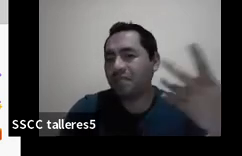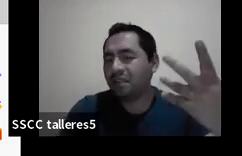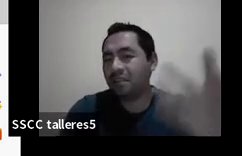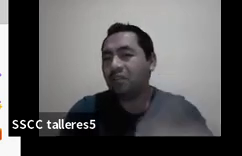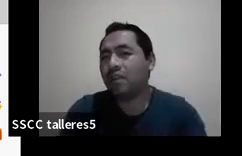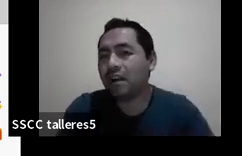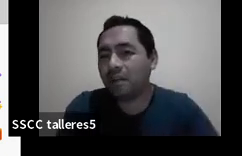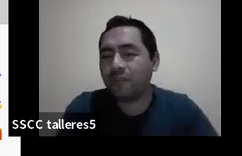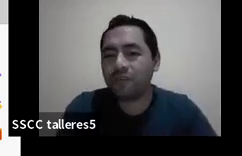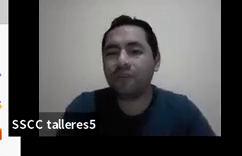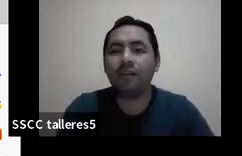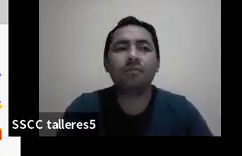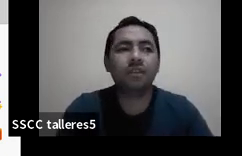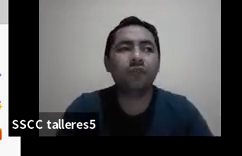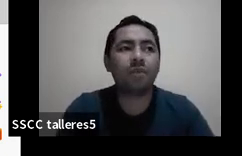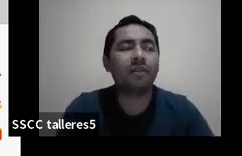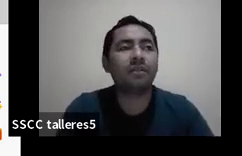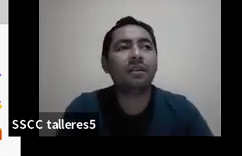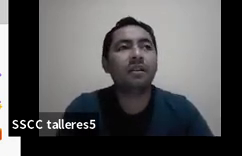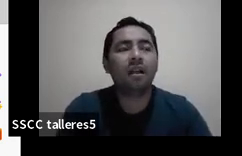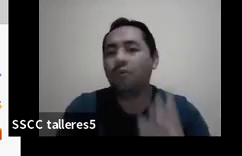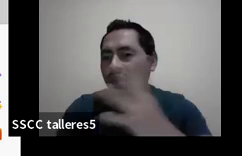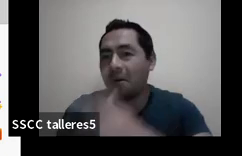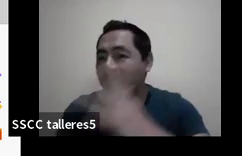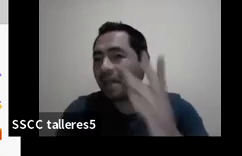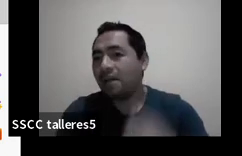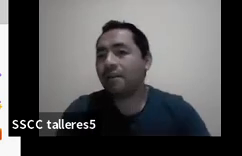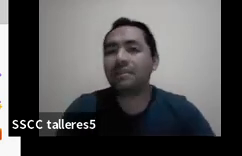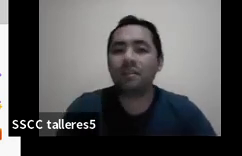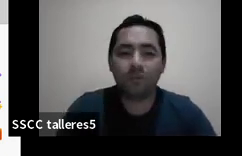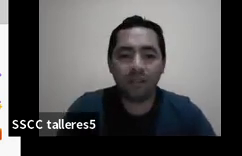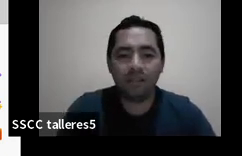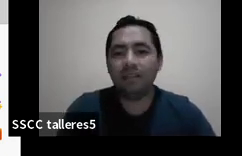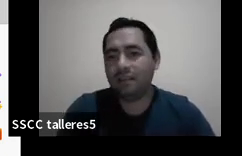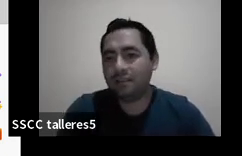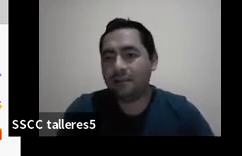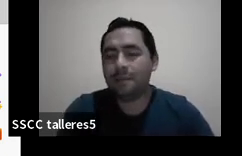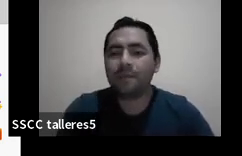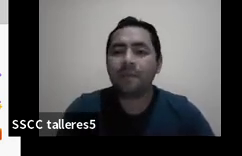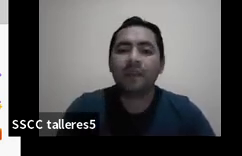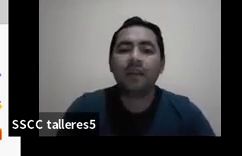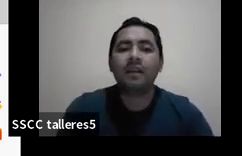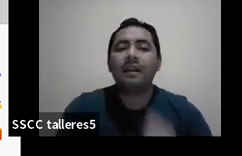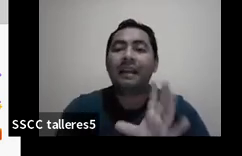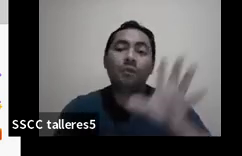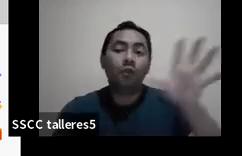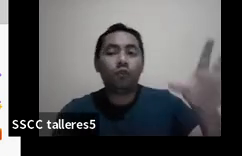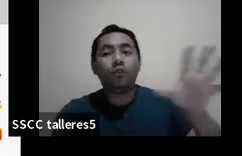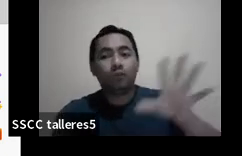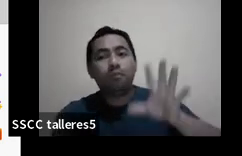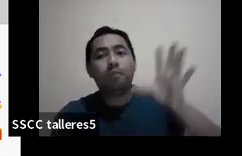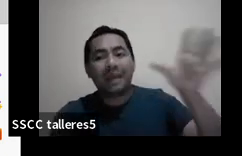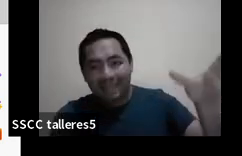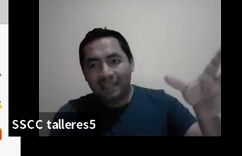y usualmente ya tienen una carrera profesional ya formada. Algún trabajo estable, quizás por ahí, y ya está. En cambio,